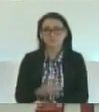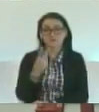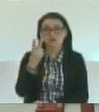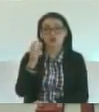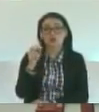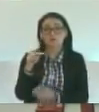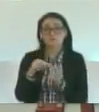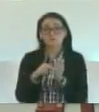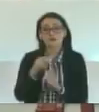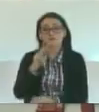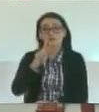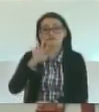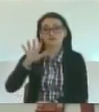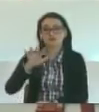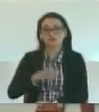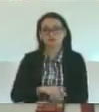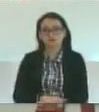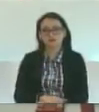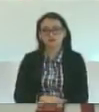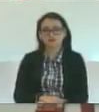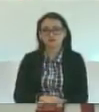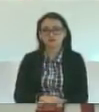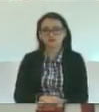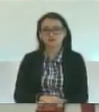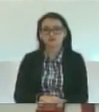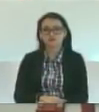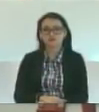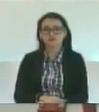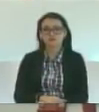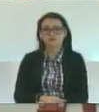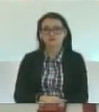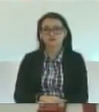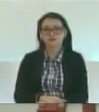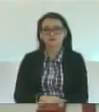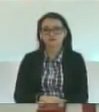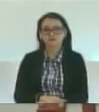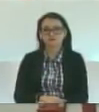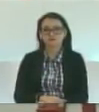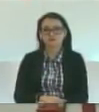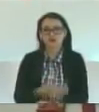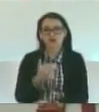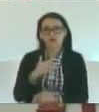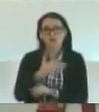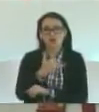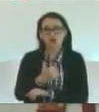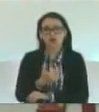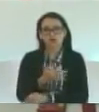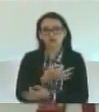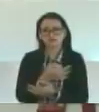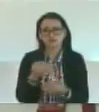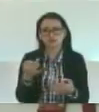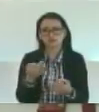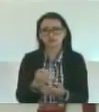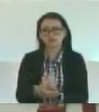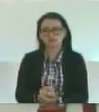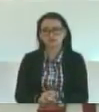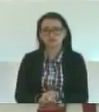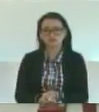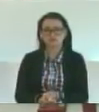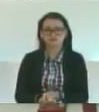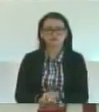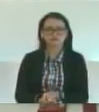2025. Tenemos un plan, porque tenemos un proyecto de país. El